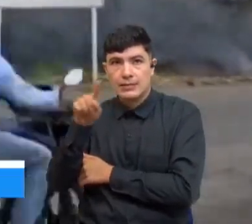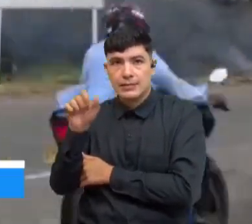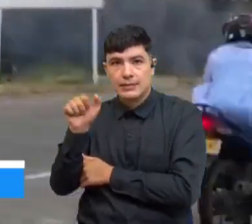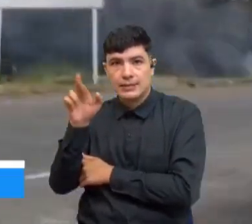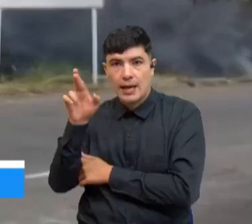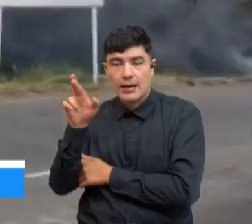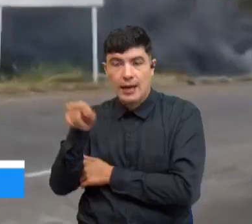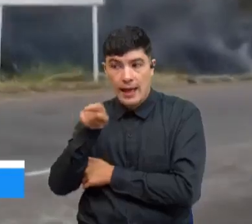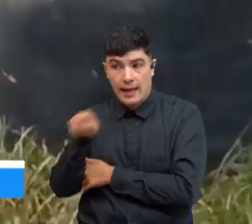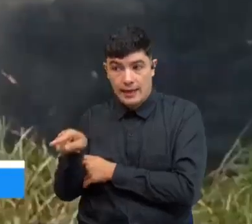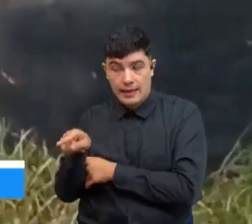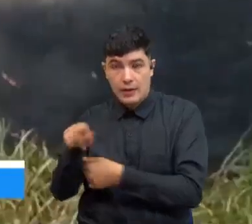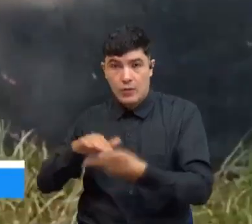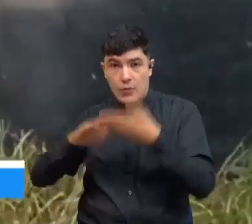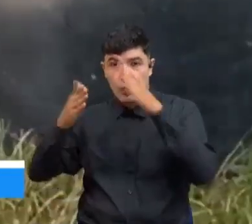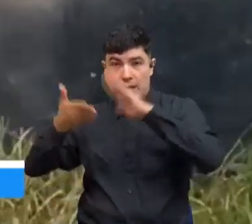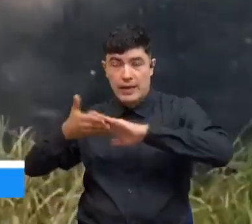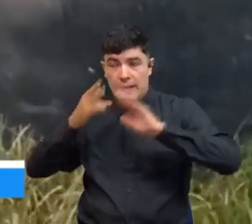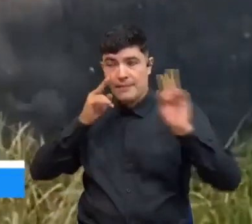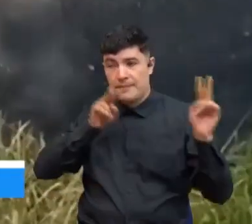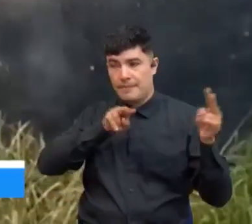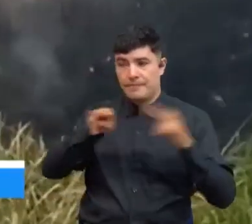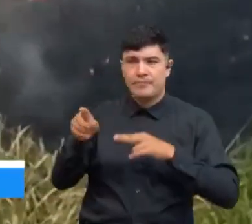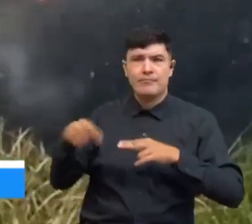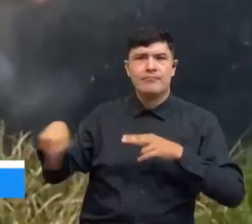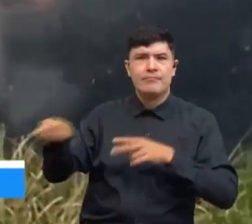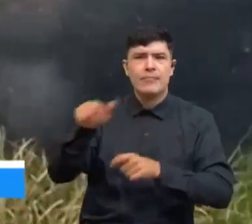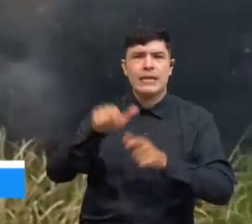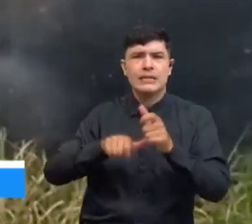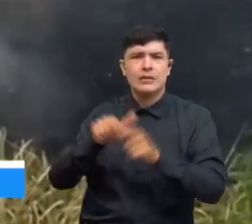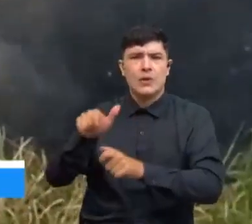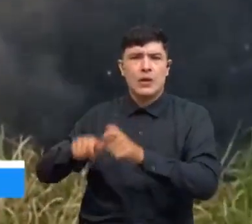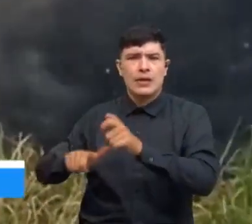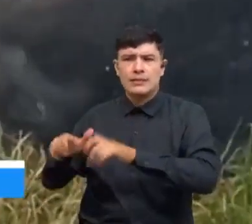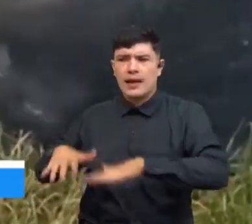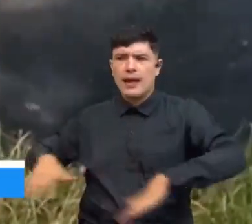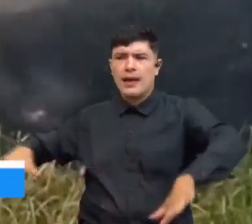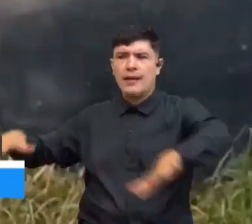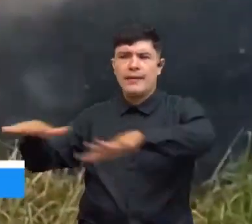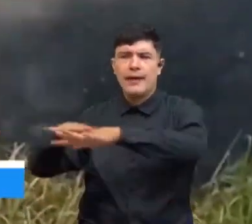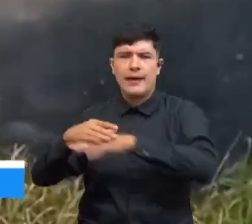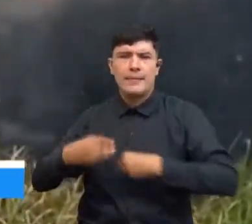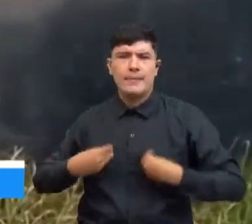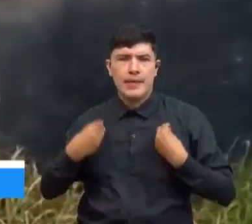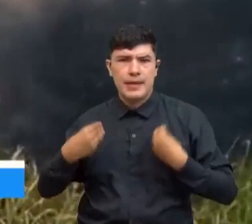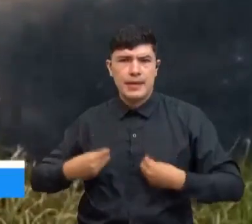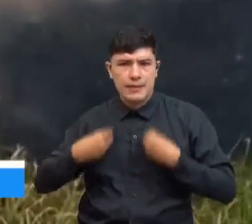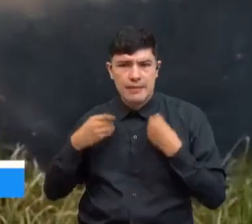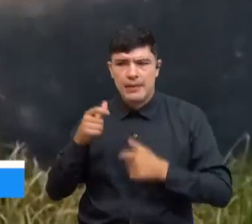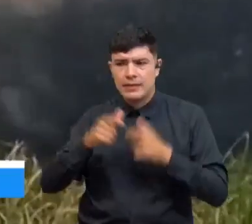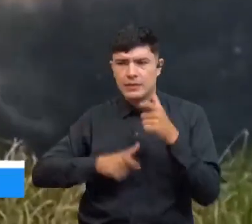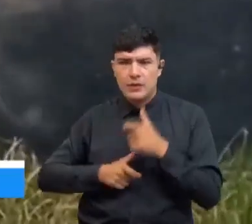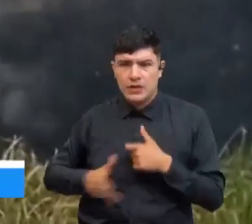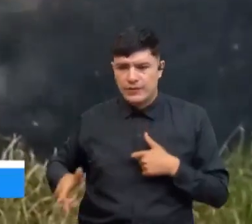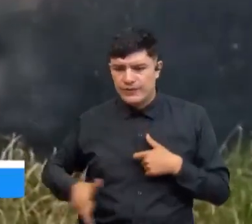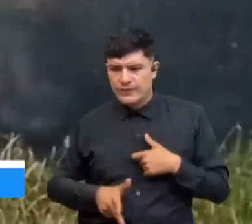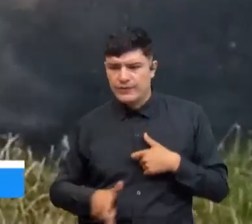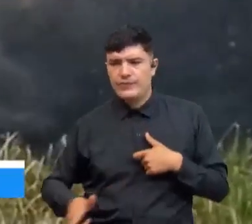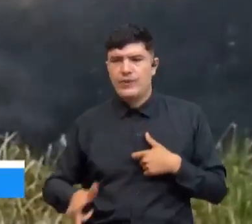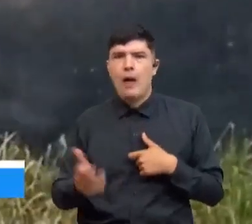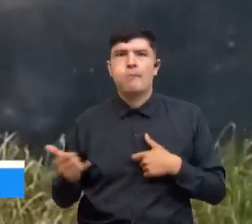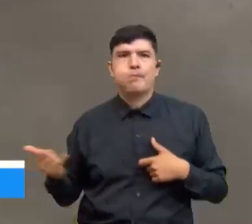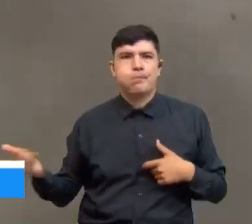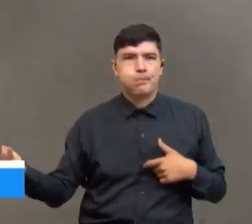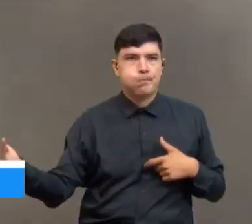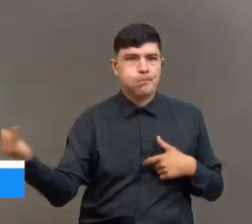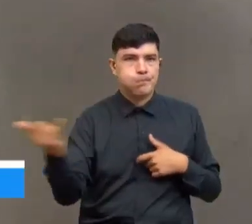Aguachica, denuncian que debido a la irresponsabilidad ambiental de los habitantes y viajeros que transitan por este sector, se han